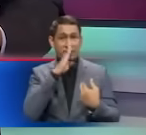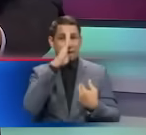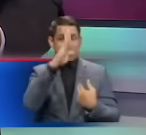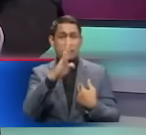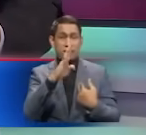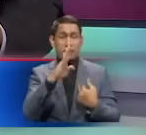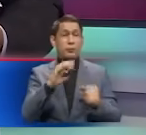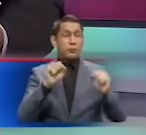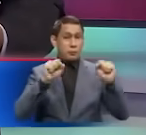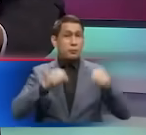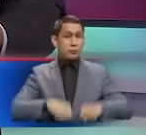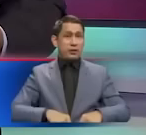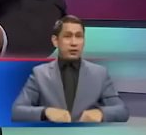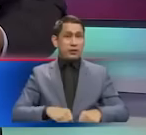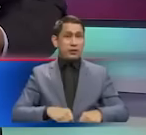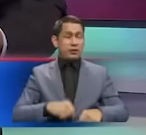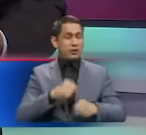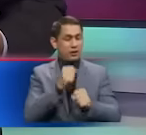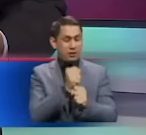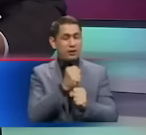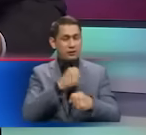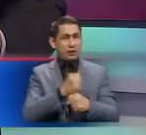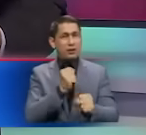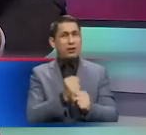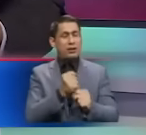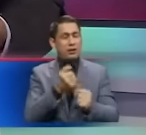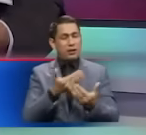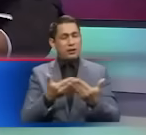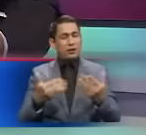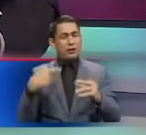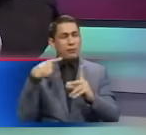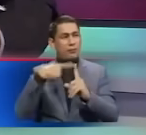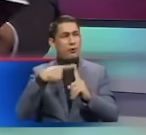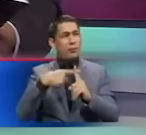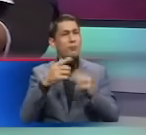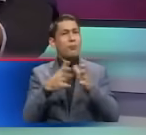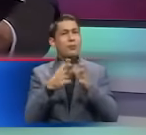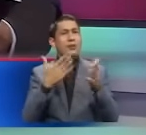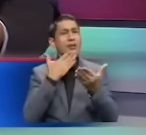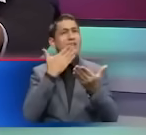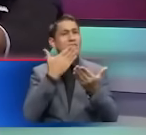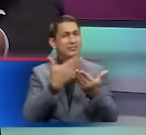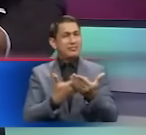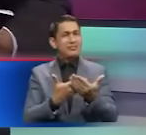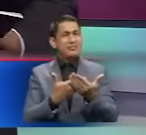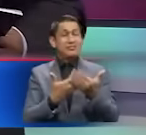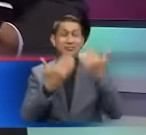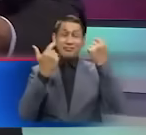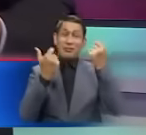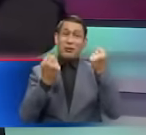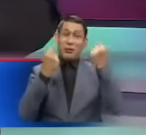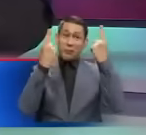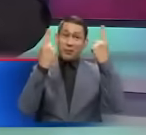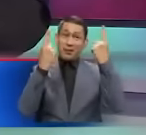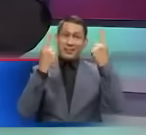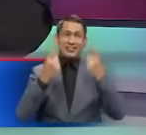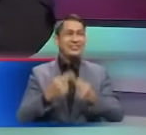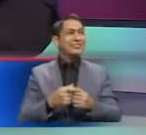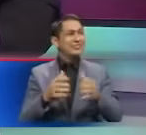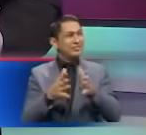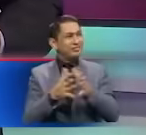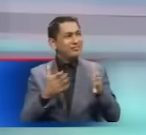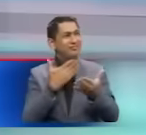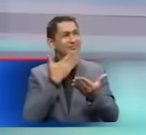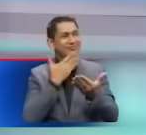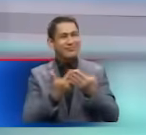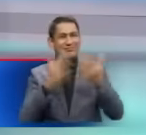las cosas de la manera más positiva. Y gracias por este espacio, la verdad es que me han sorprendido. Fue una sorpresa. Muchas gracias. No